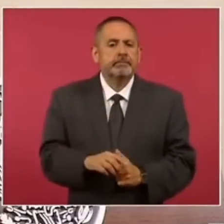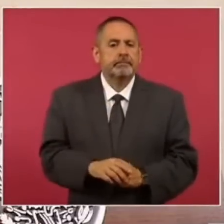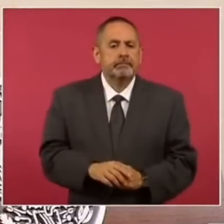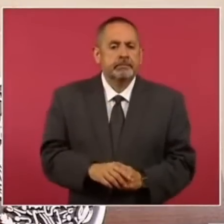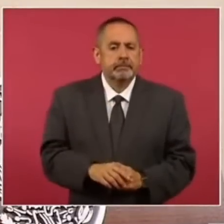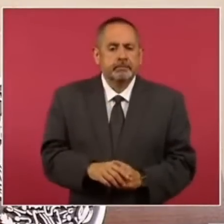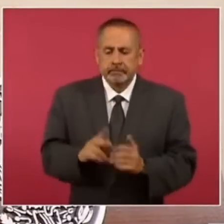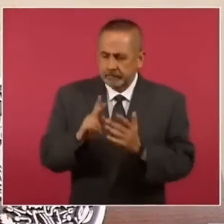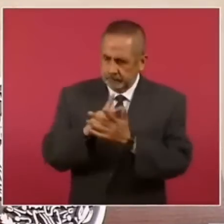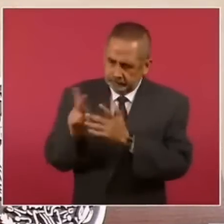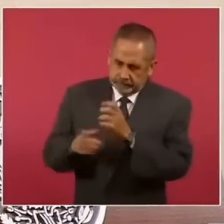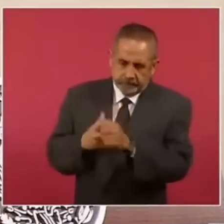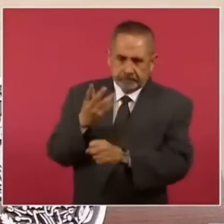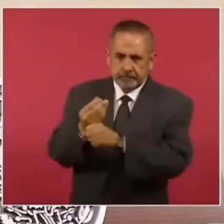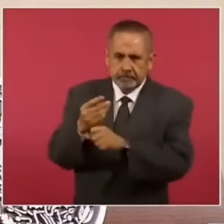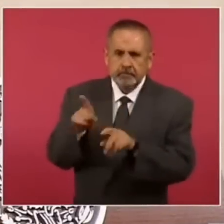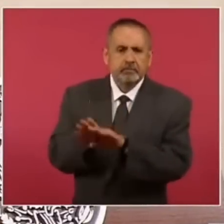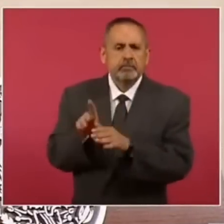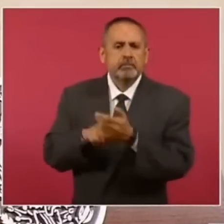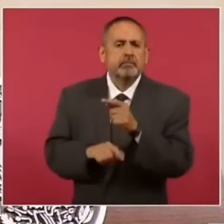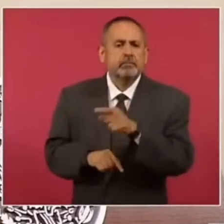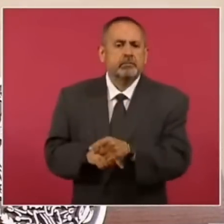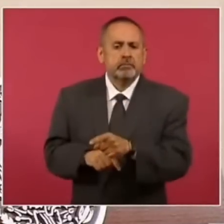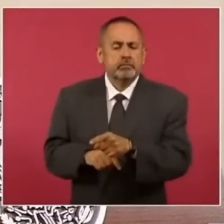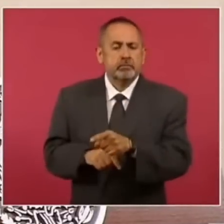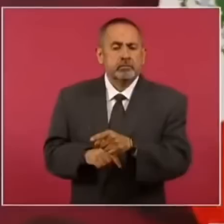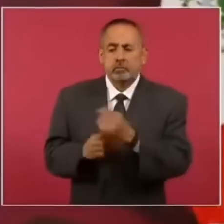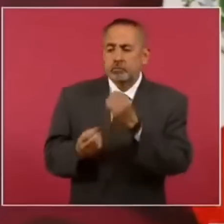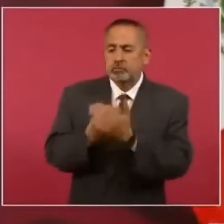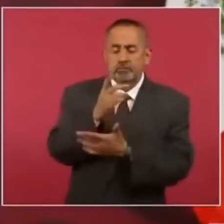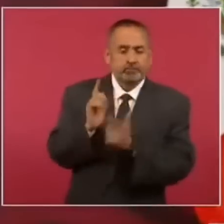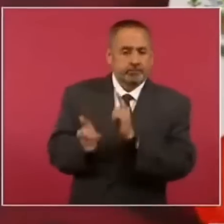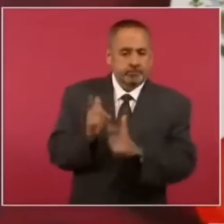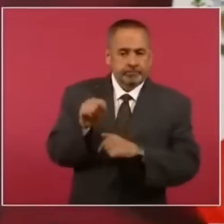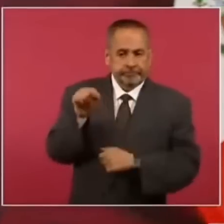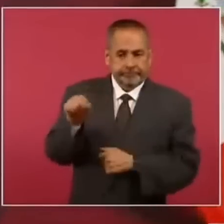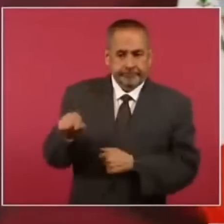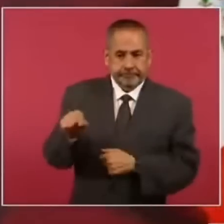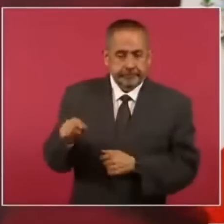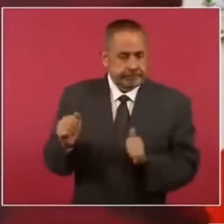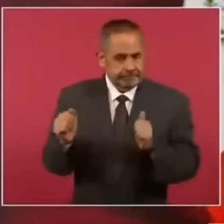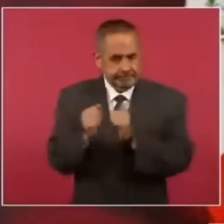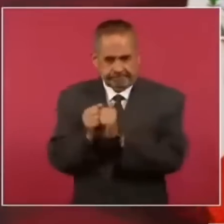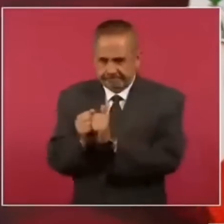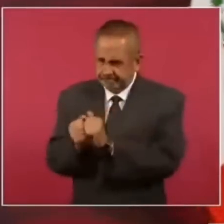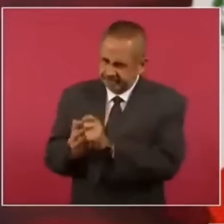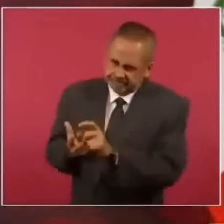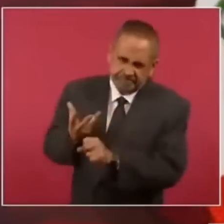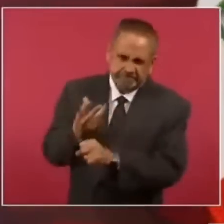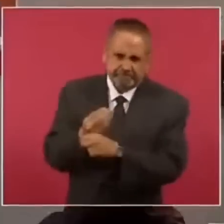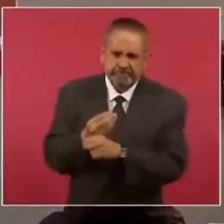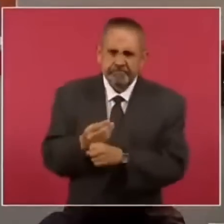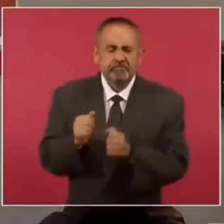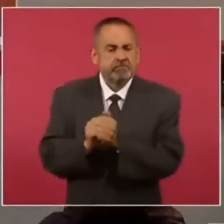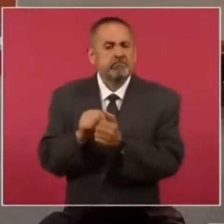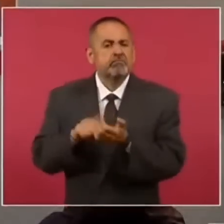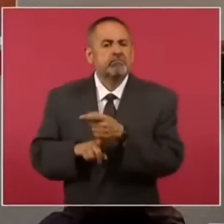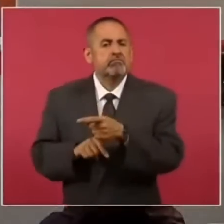a reforzarse Nuevo Laredo con